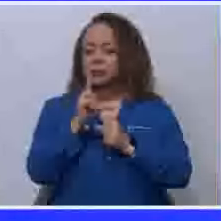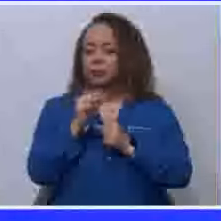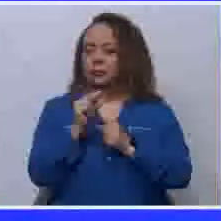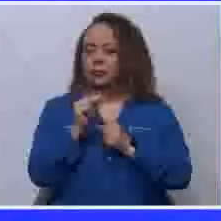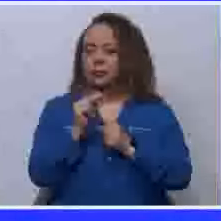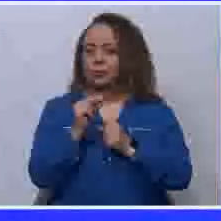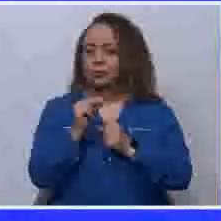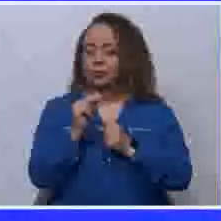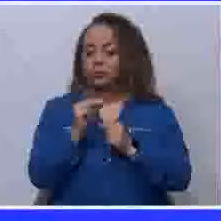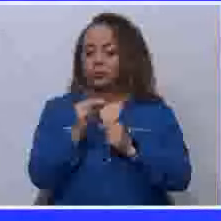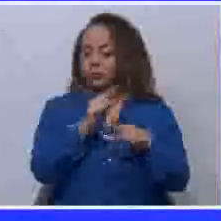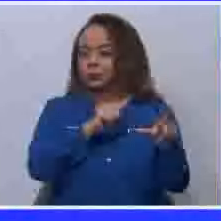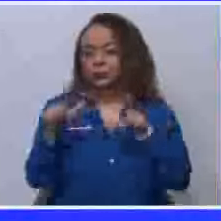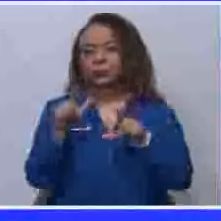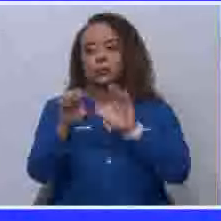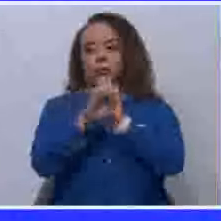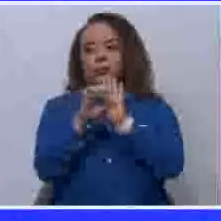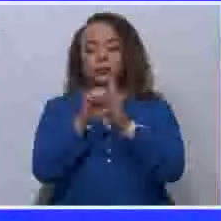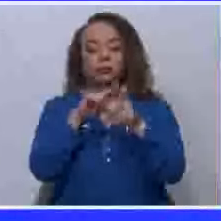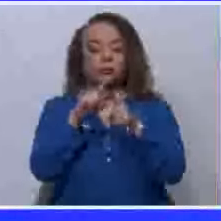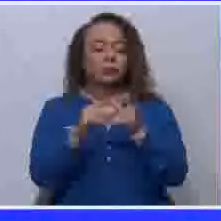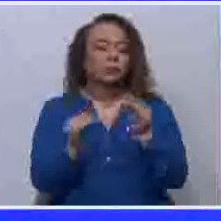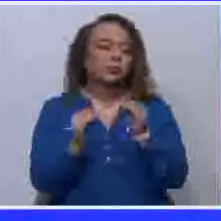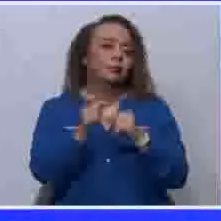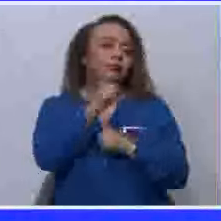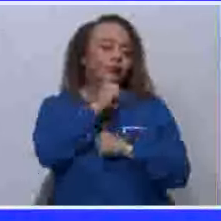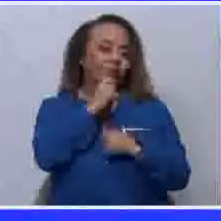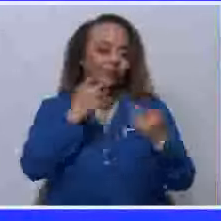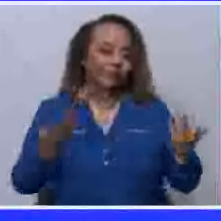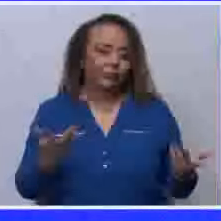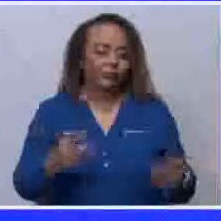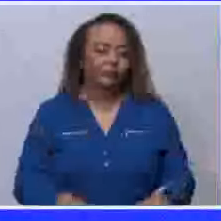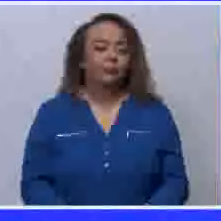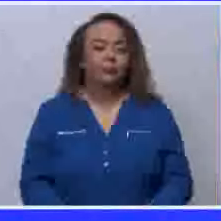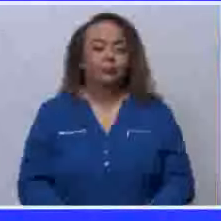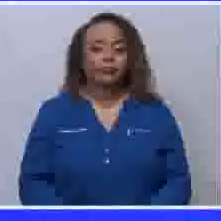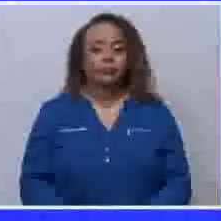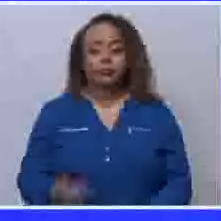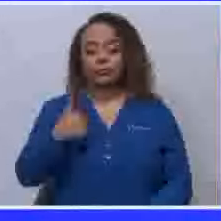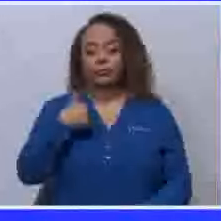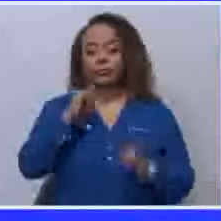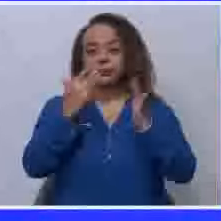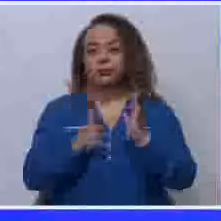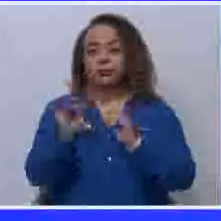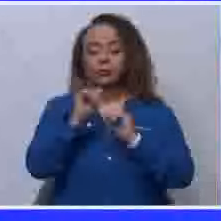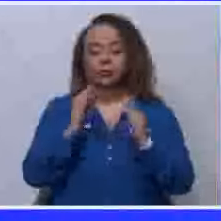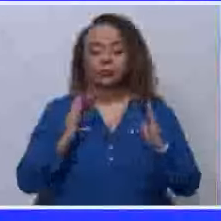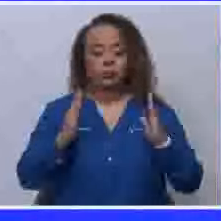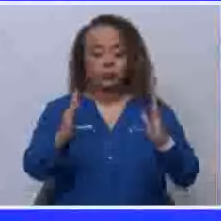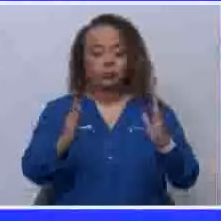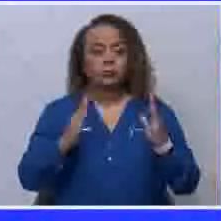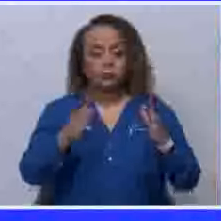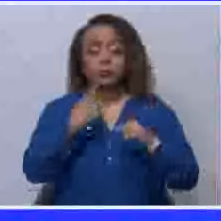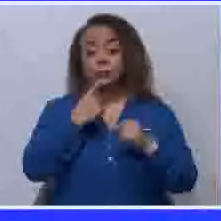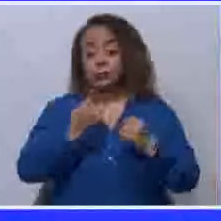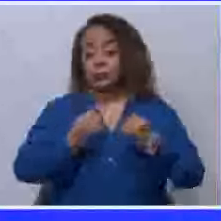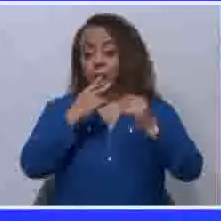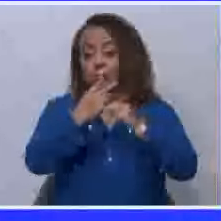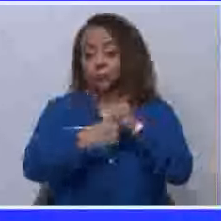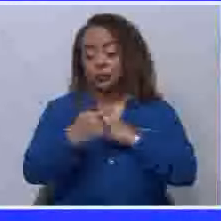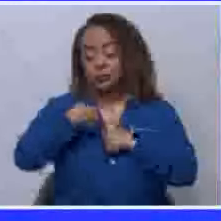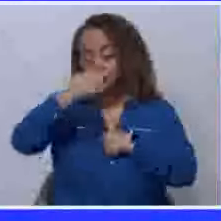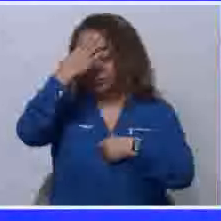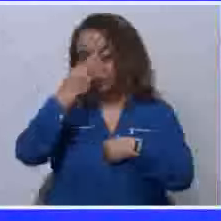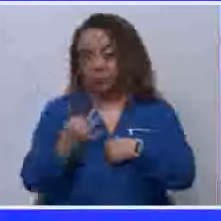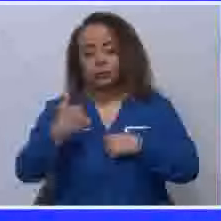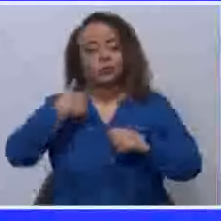completamente formados, por ejemplo. Entonces es más difícil encontrar jugadores como los laterales, que se ha mencionado mucho. Yo sí creo que